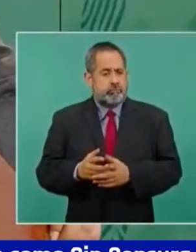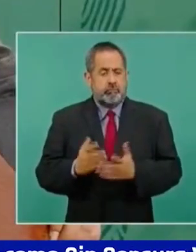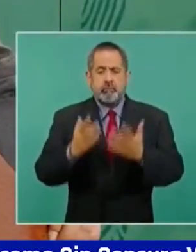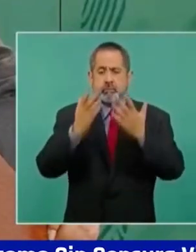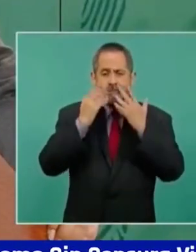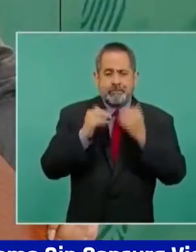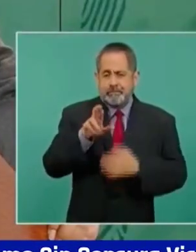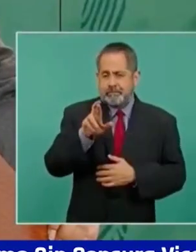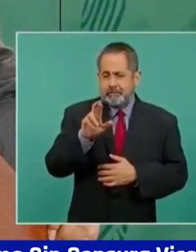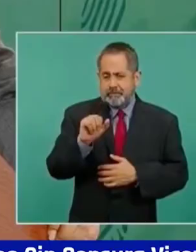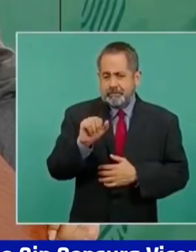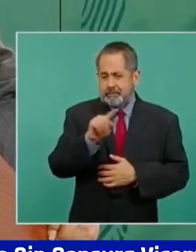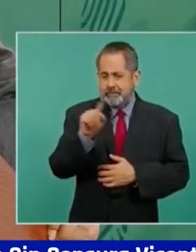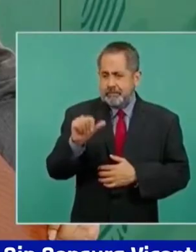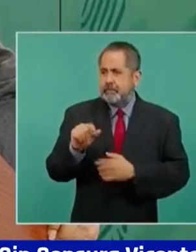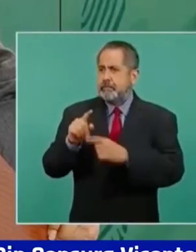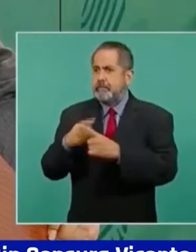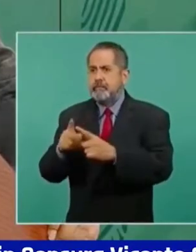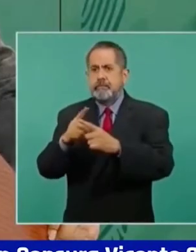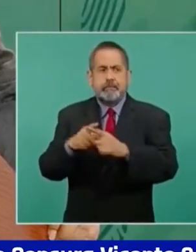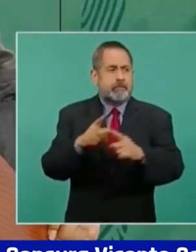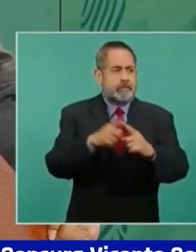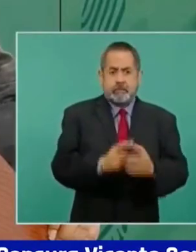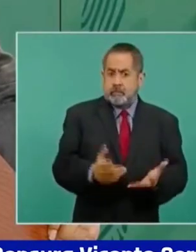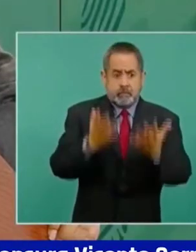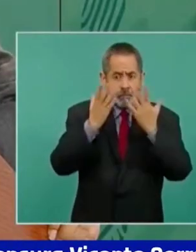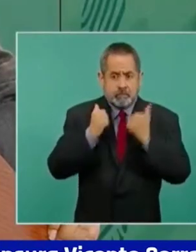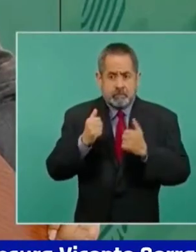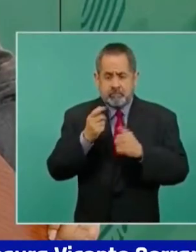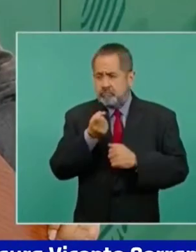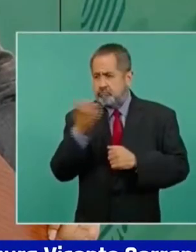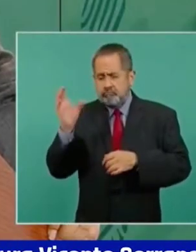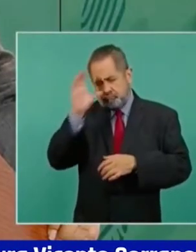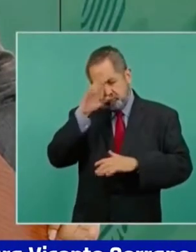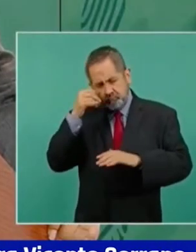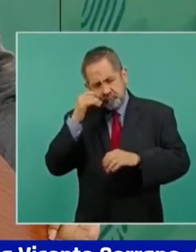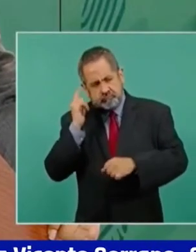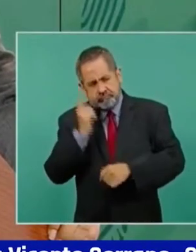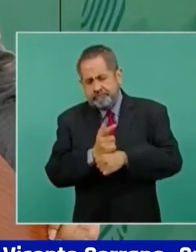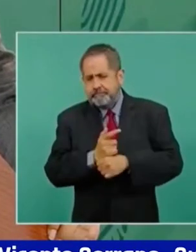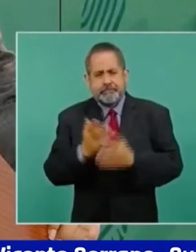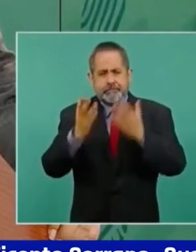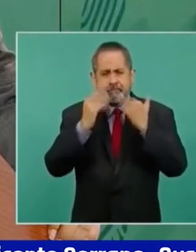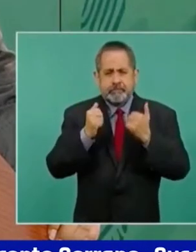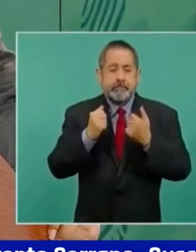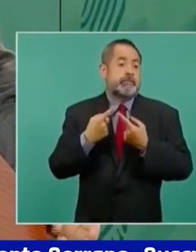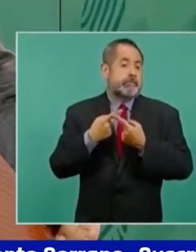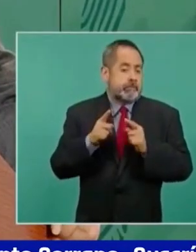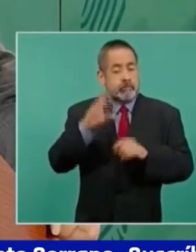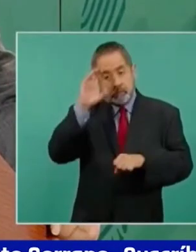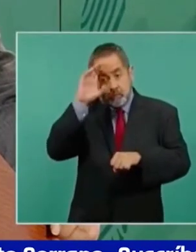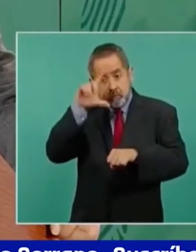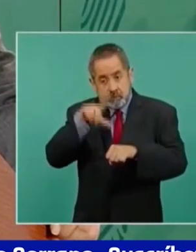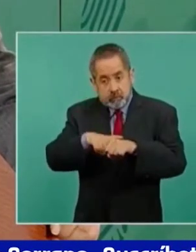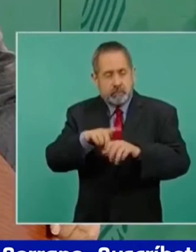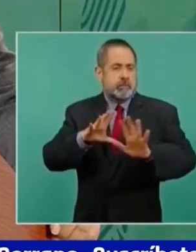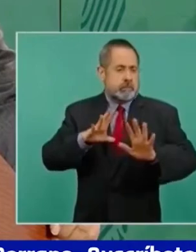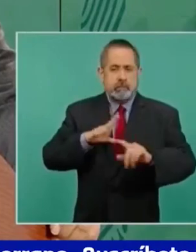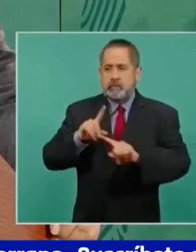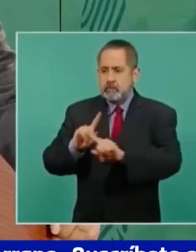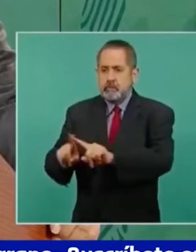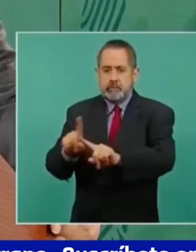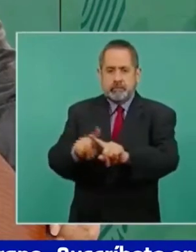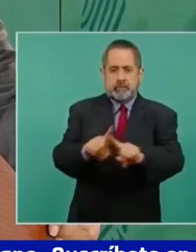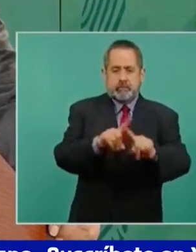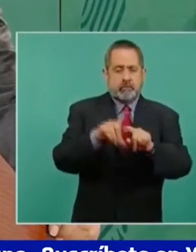razas científicamente. hay culturas.